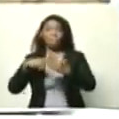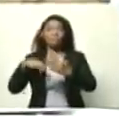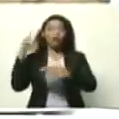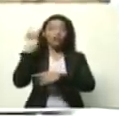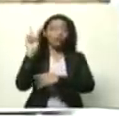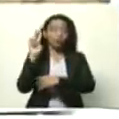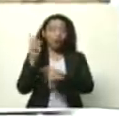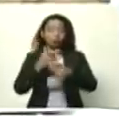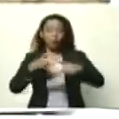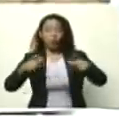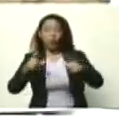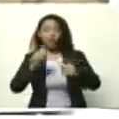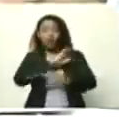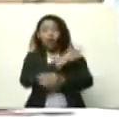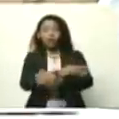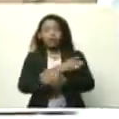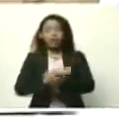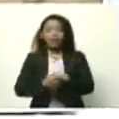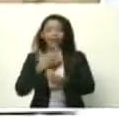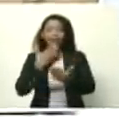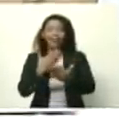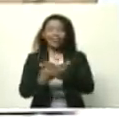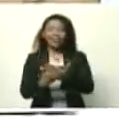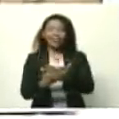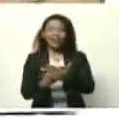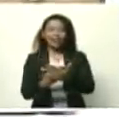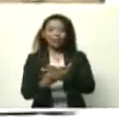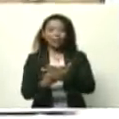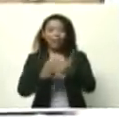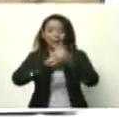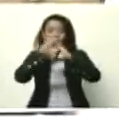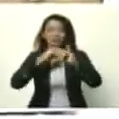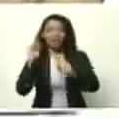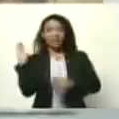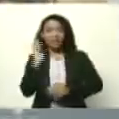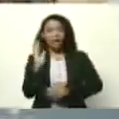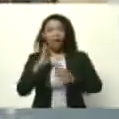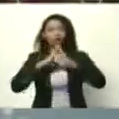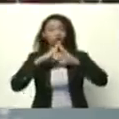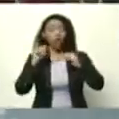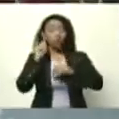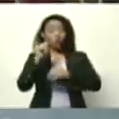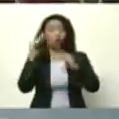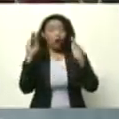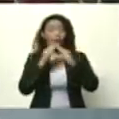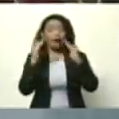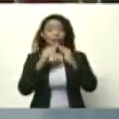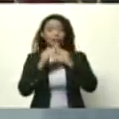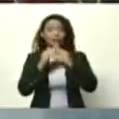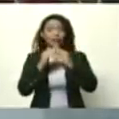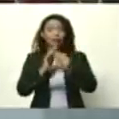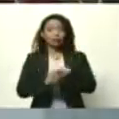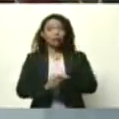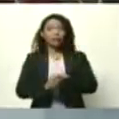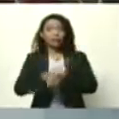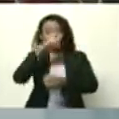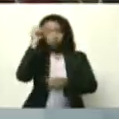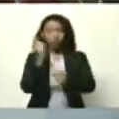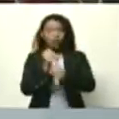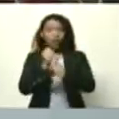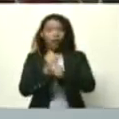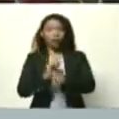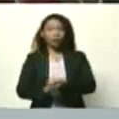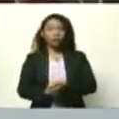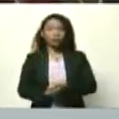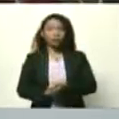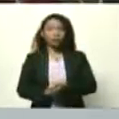Venezuela se fortalece. Muchísimas gracias y feliz vuelta a todos a sus casas, a sus hogares y a sus trabajos.